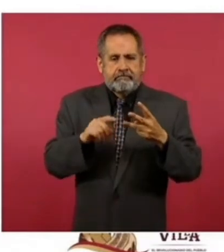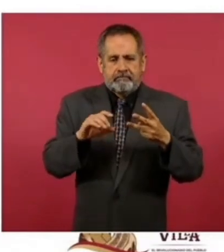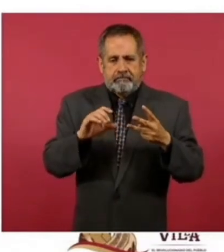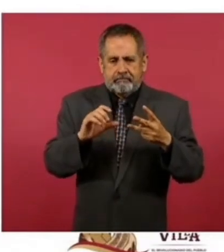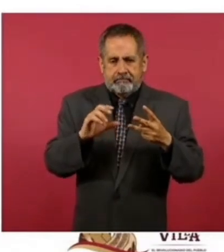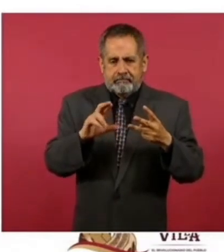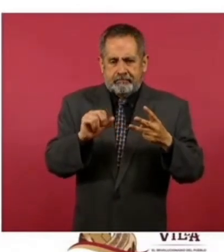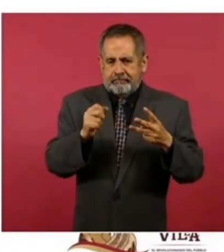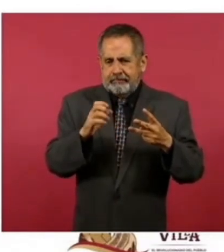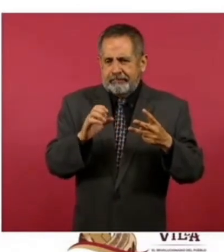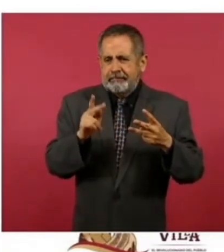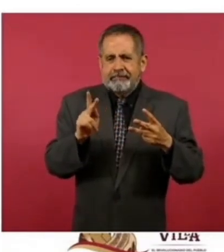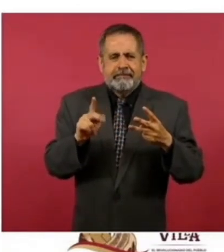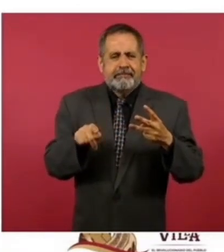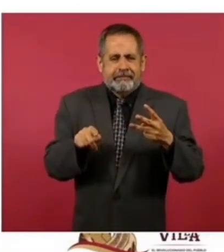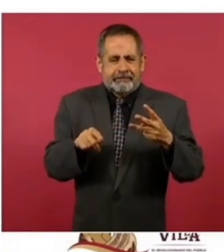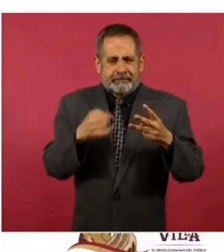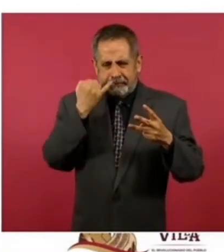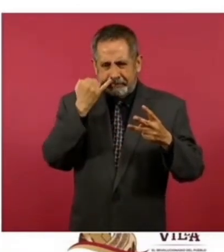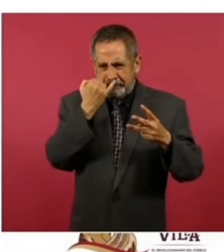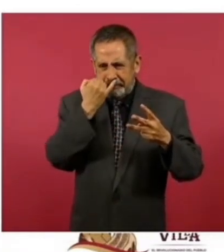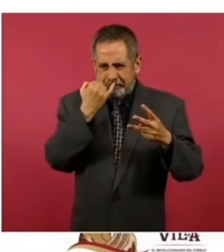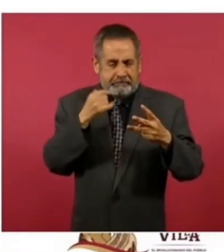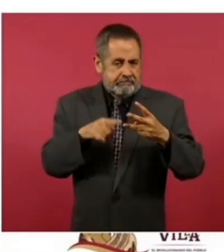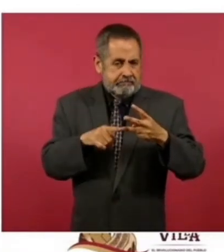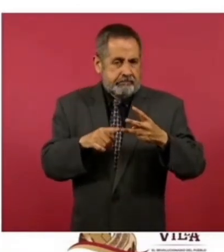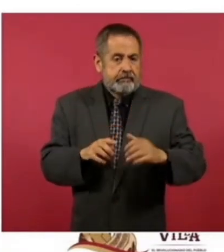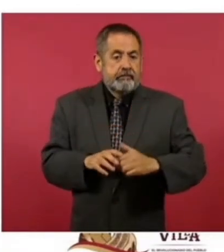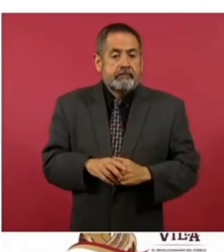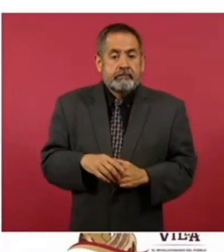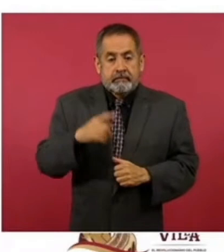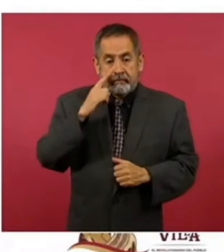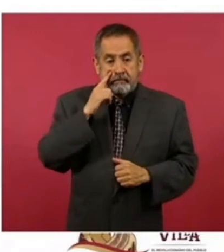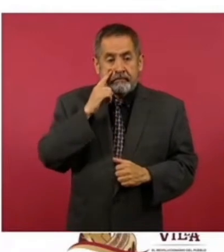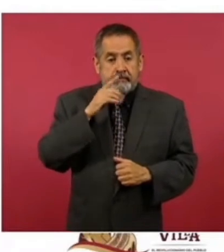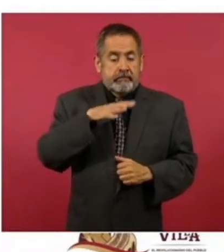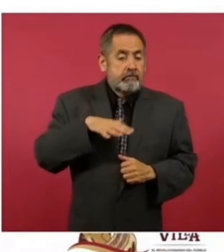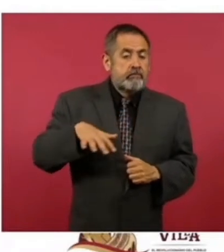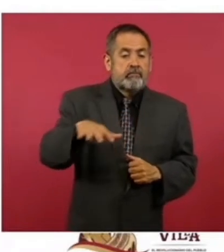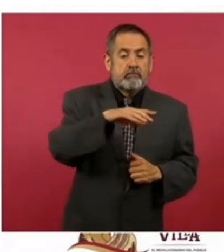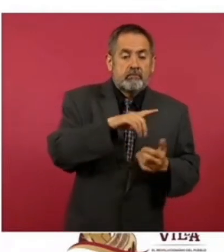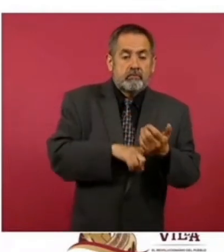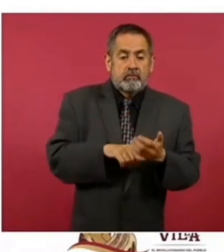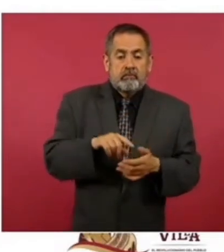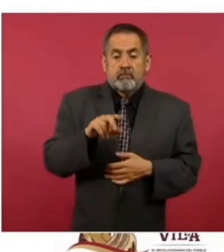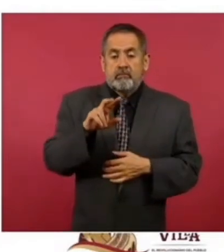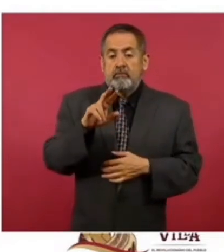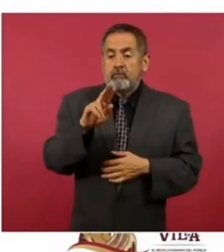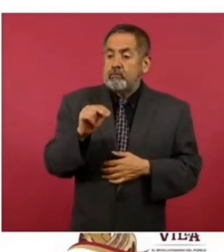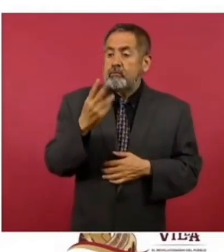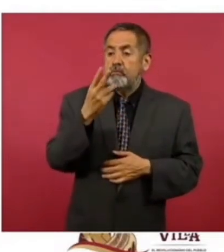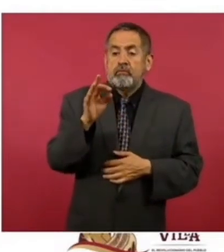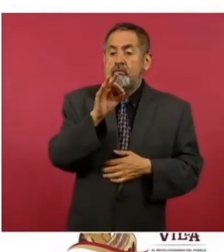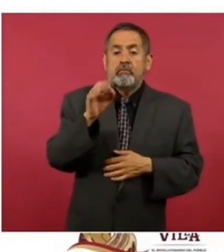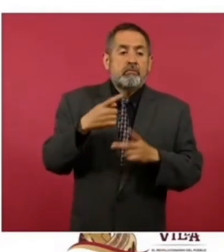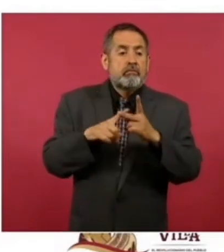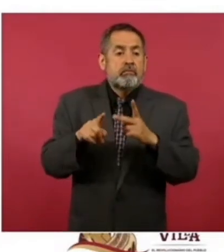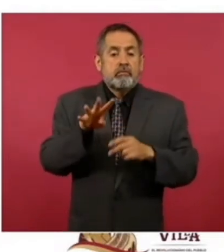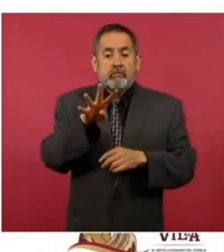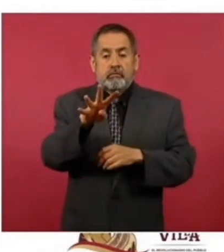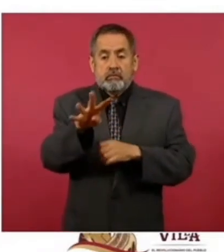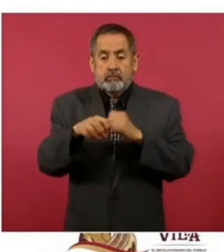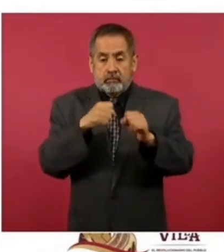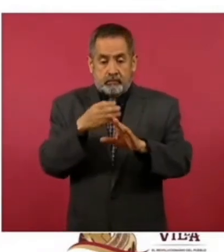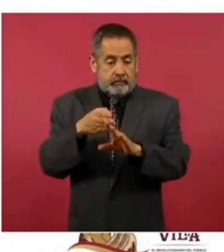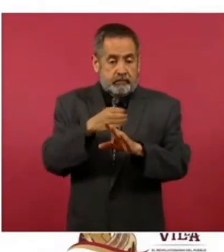forma muy impura de la cocaína. 84% de quienes las consumen inician antes de los 19